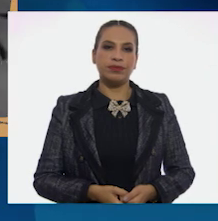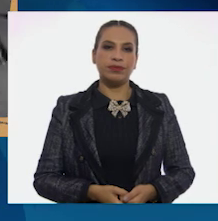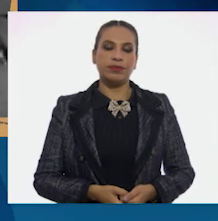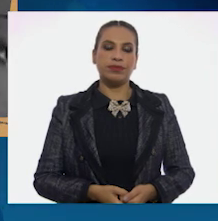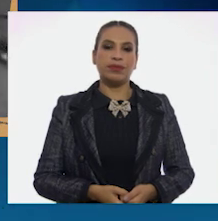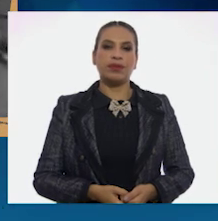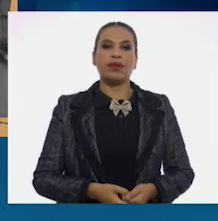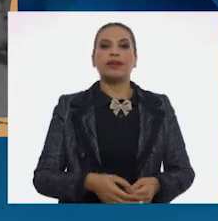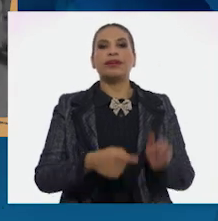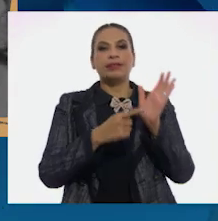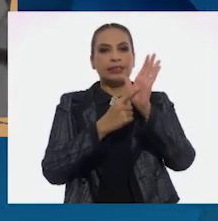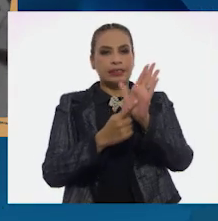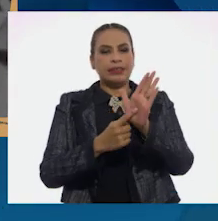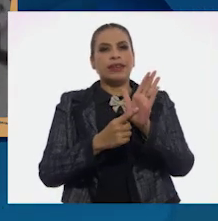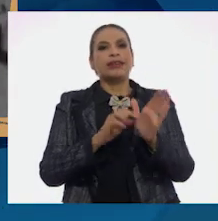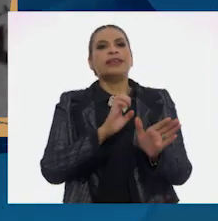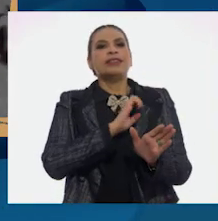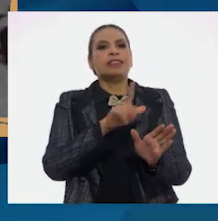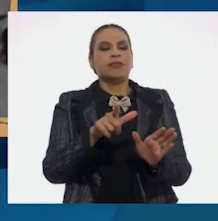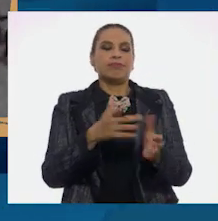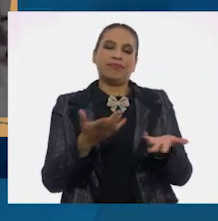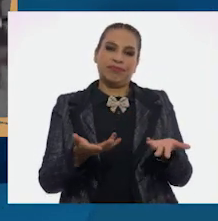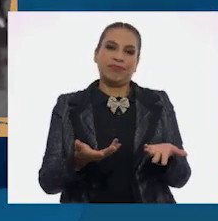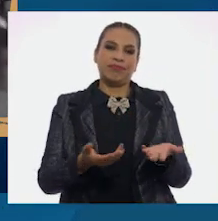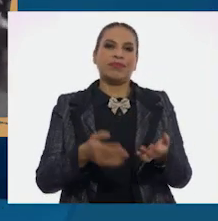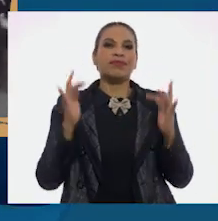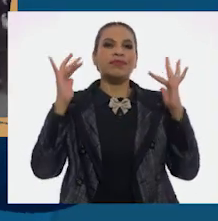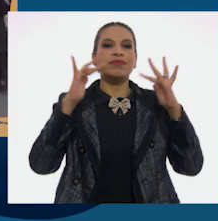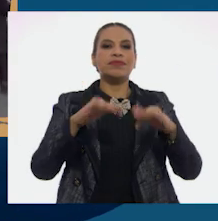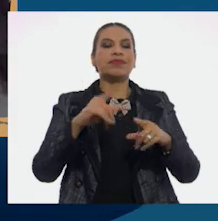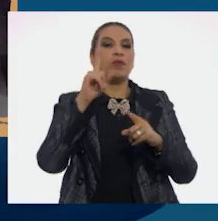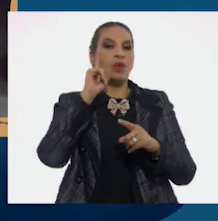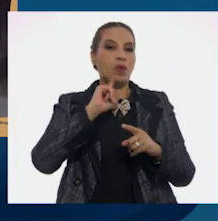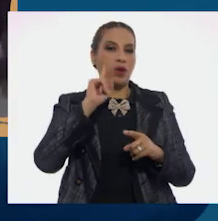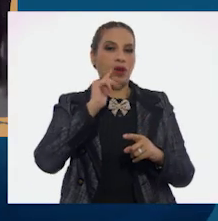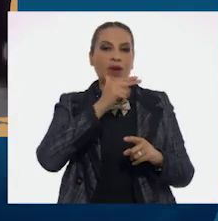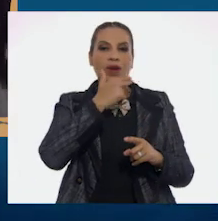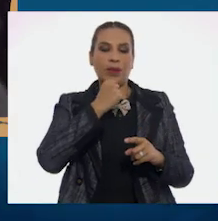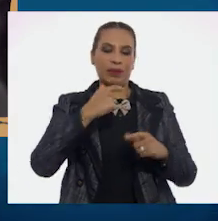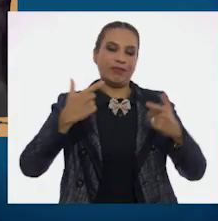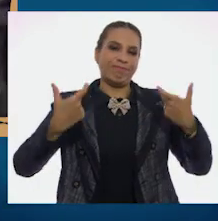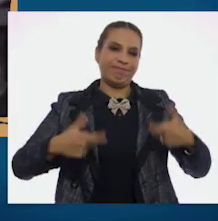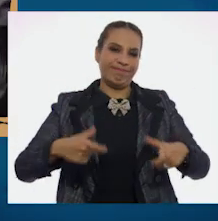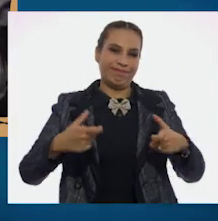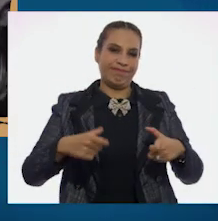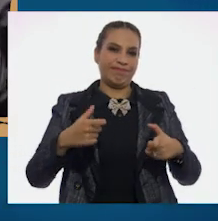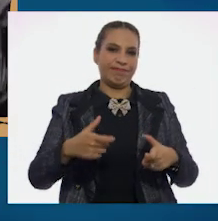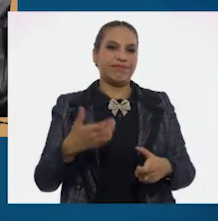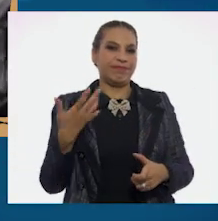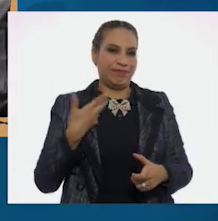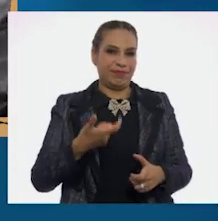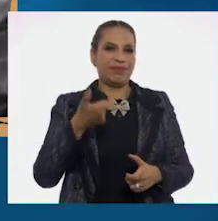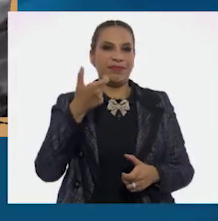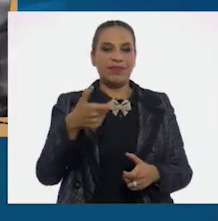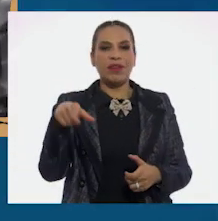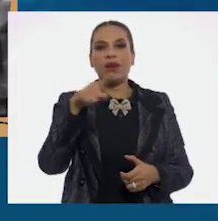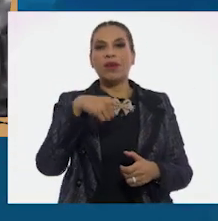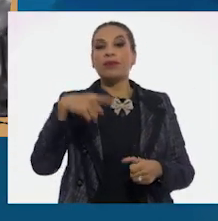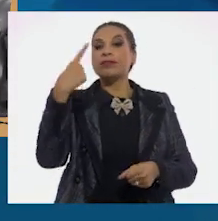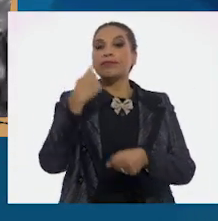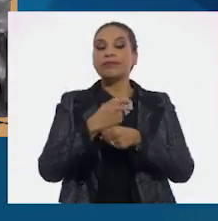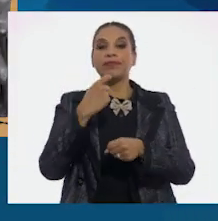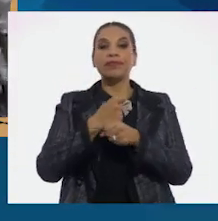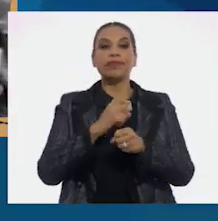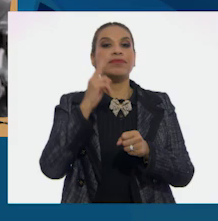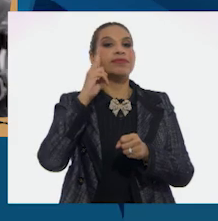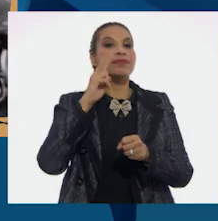A esas exhibiciones especiales, por supuesto, acudían las damas y los caballeros de alto poder adquisitivo, quienes eran los primeros